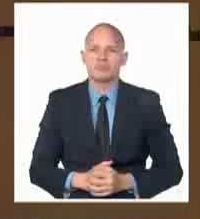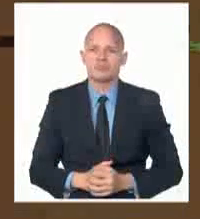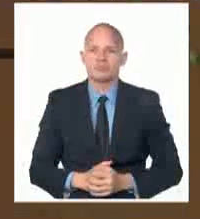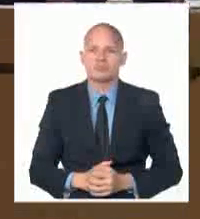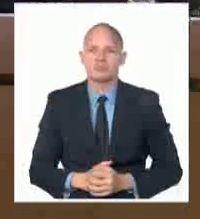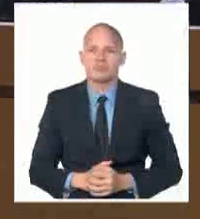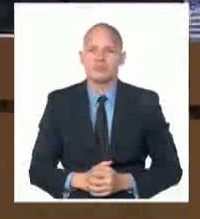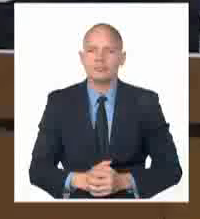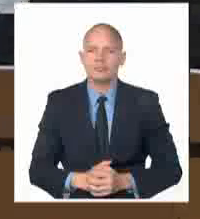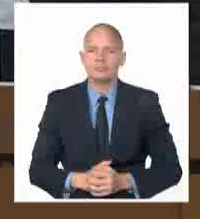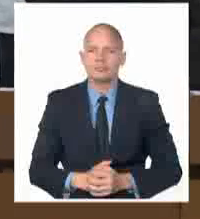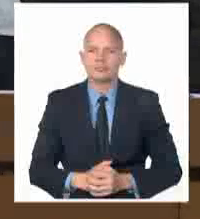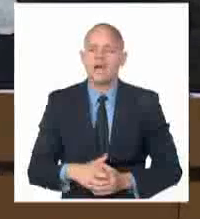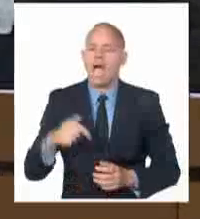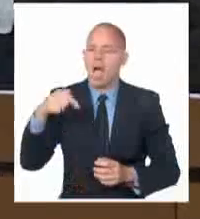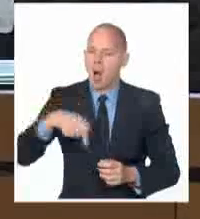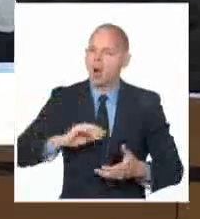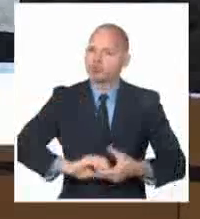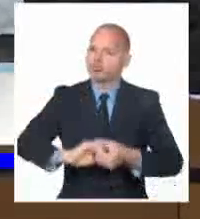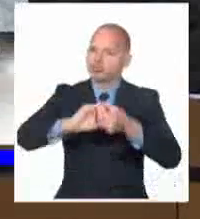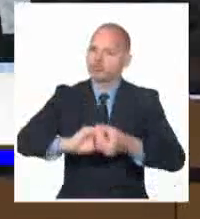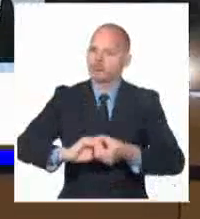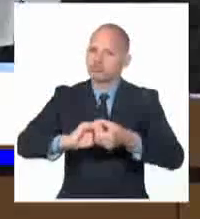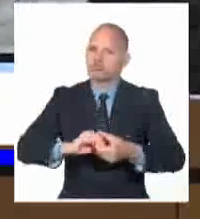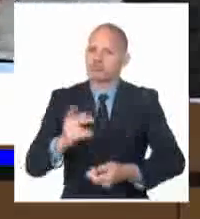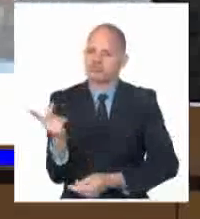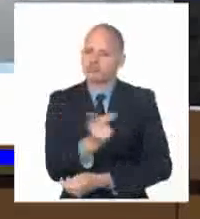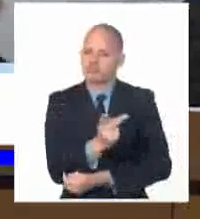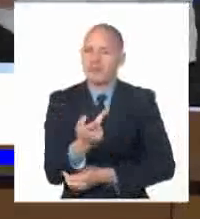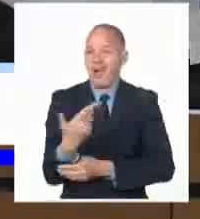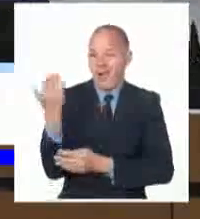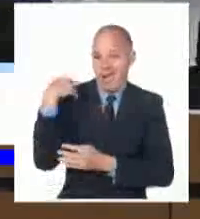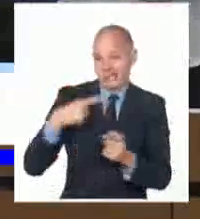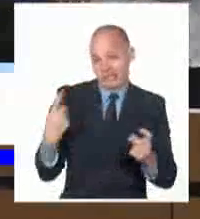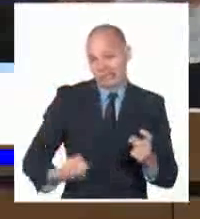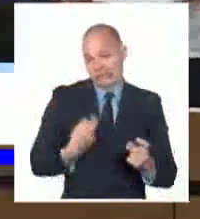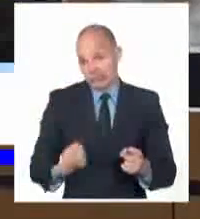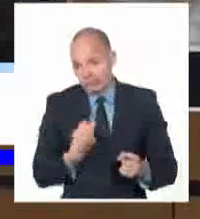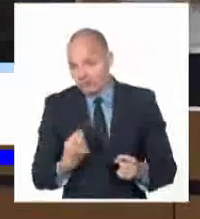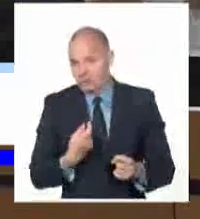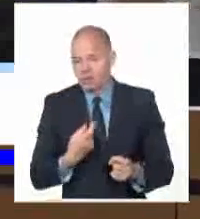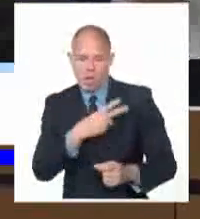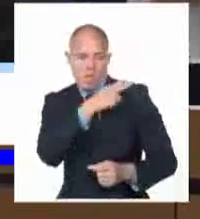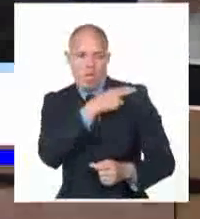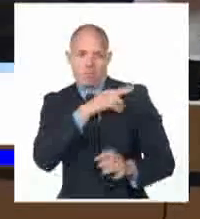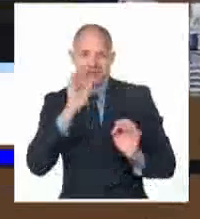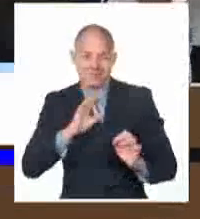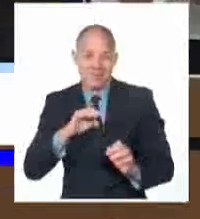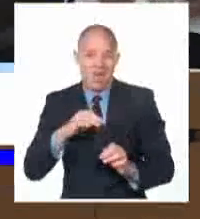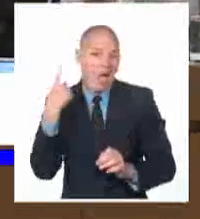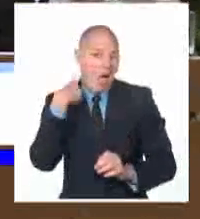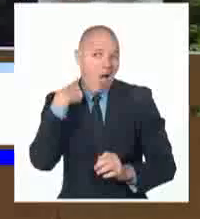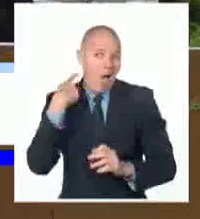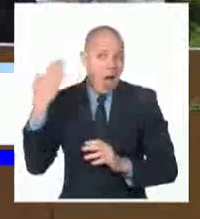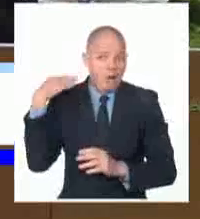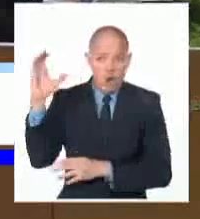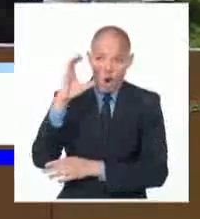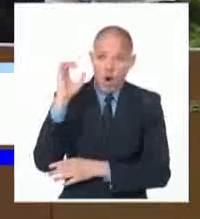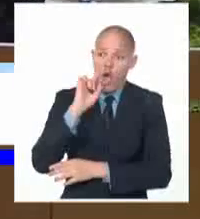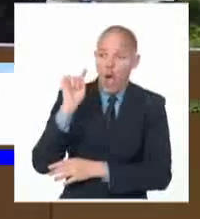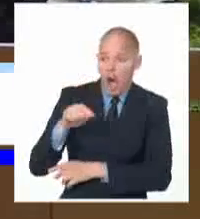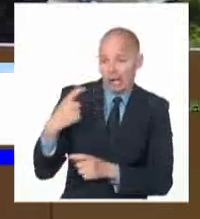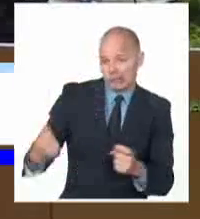Un estrechón de manos, el primero de Gustavo Petro y Antonio García, las dos caras actuales de una guerra de décadas, selló en La Habana una